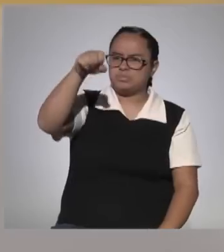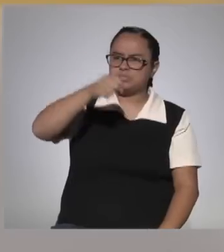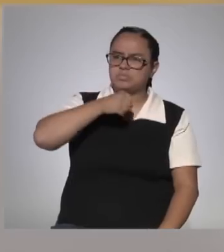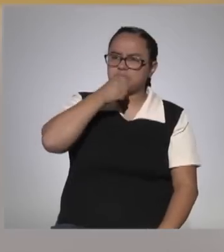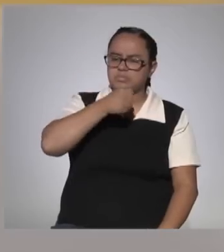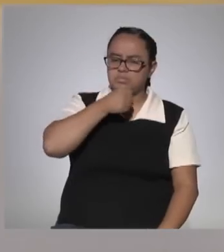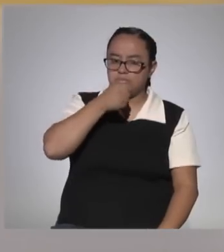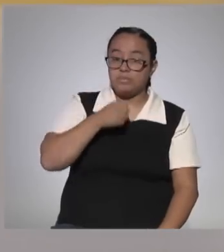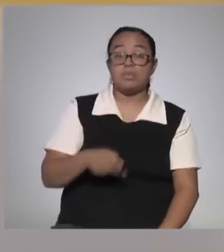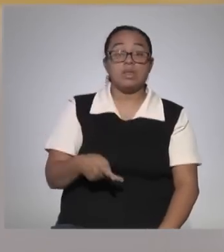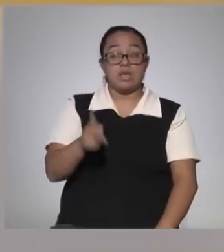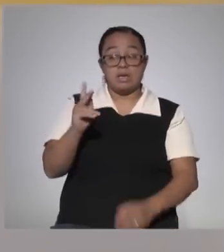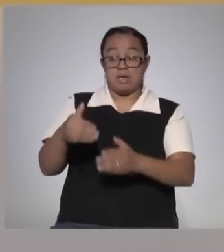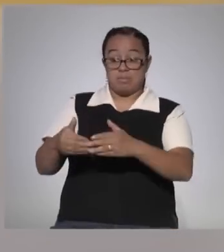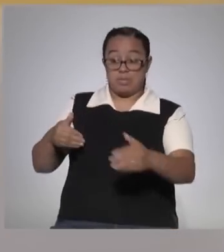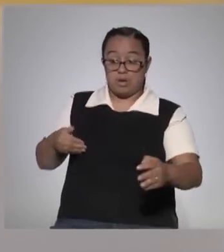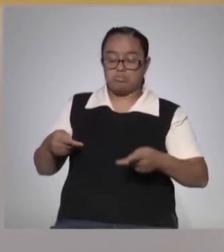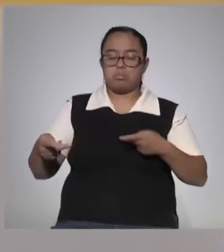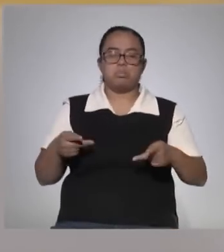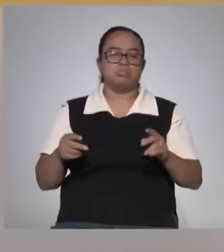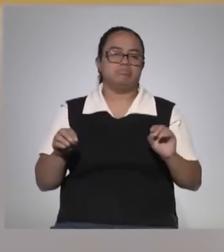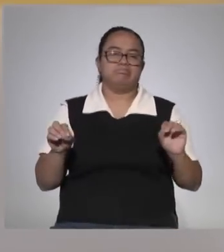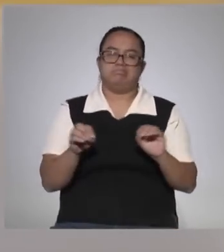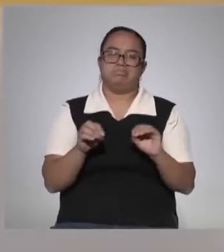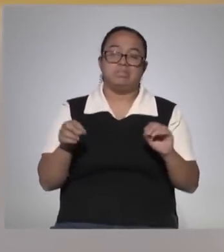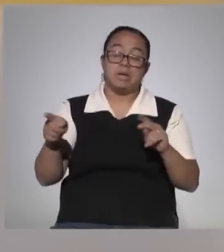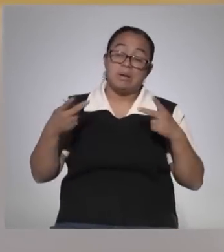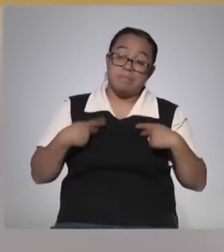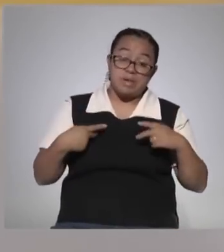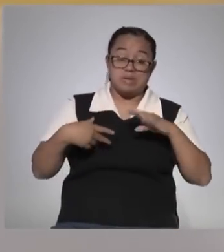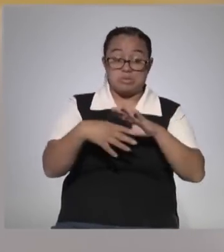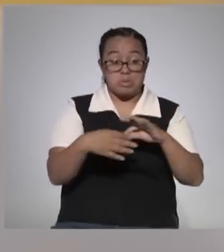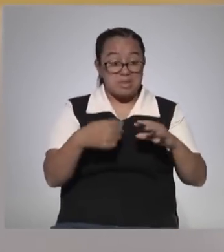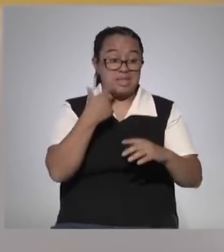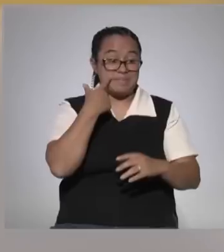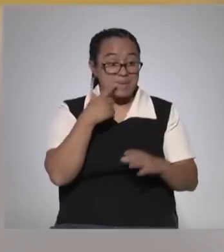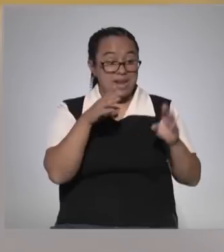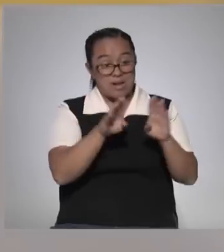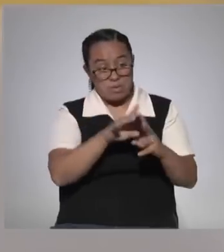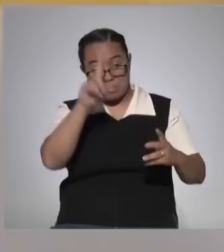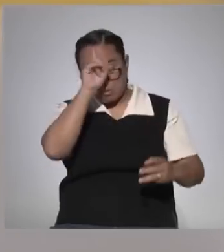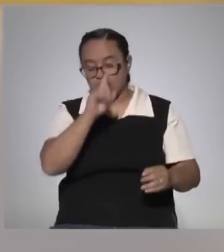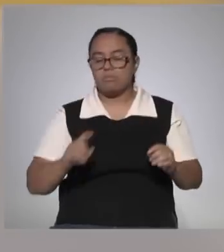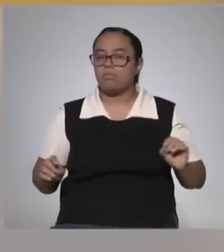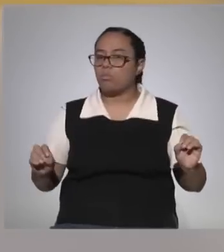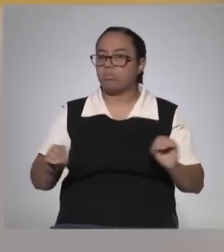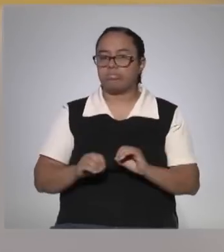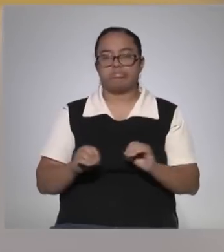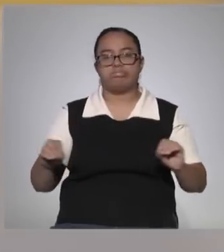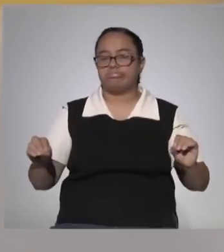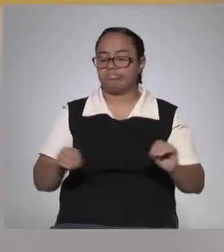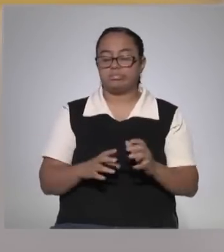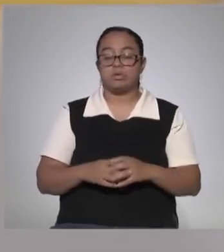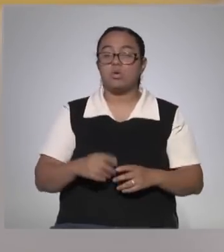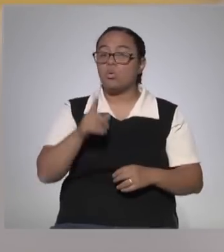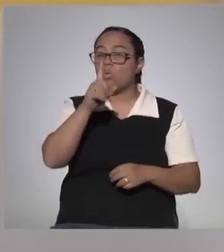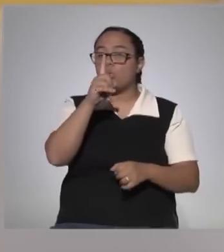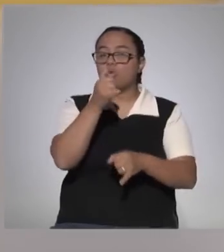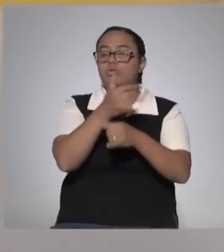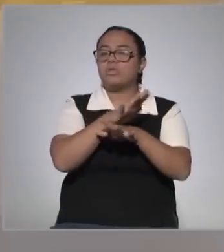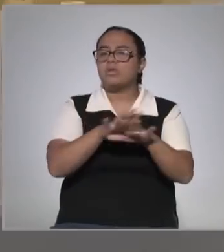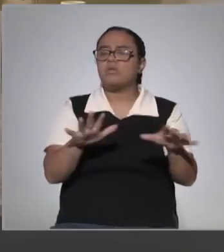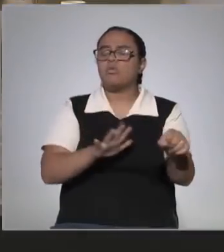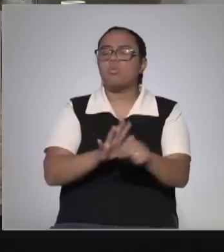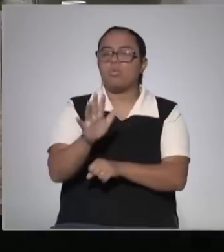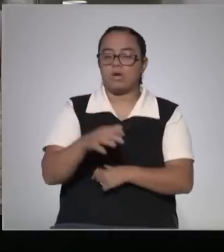Pero no tenemos esa preparación, ¿no? Nadie nos habla de ello, entonces llegamos ahí y la única información que tenemos son las